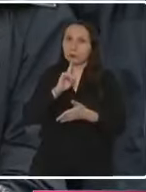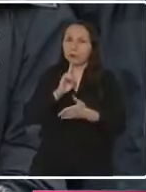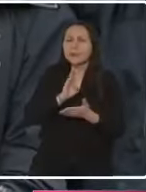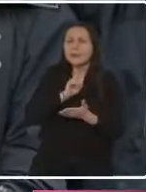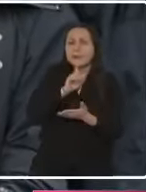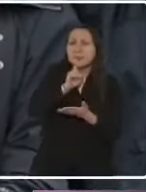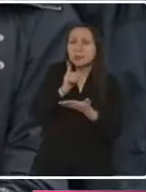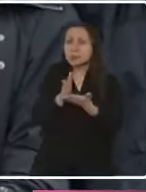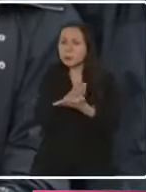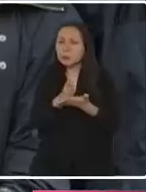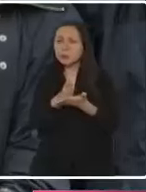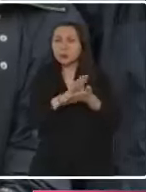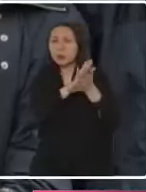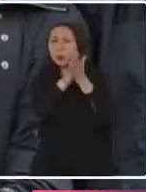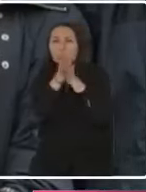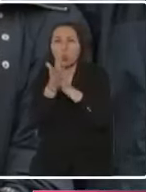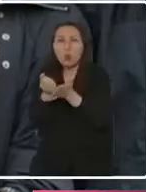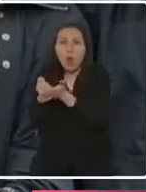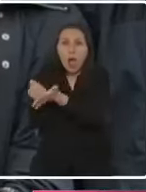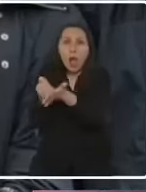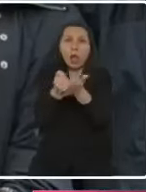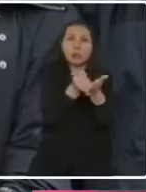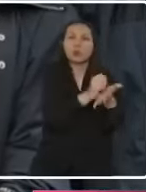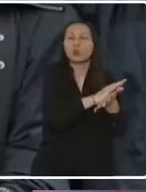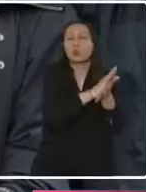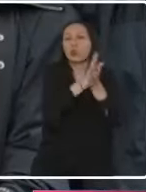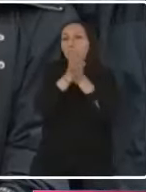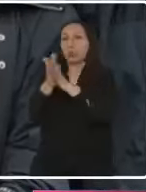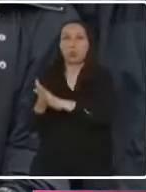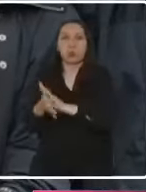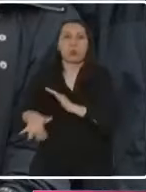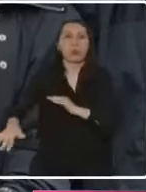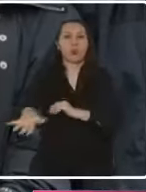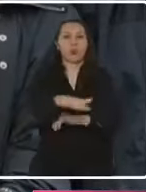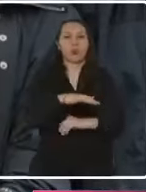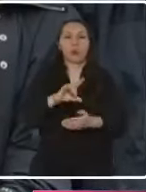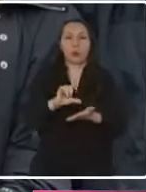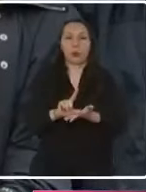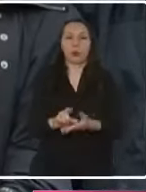afinar todas esas tuercas para que la ayuda llegue a todos los lugares.